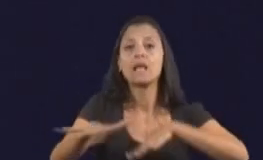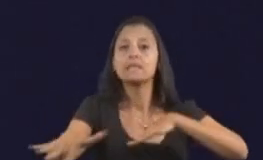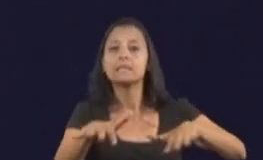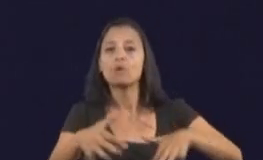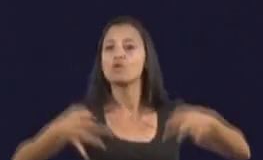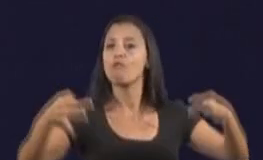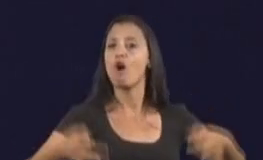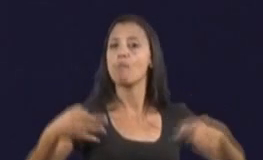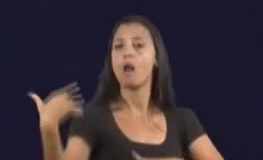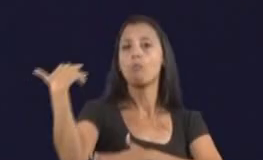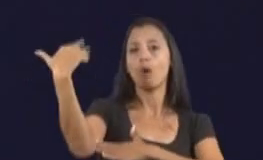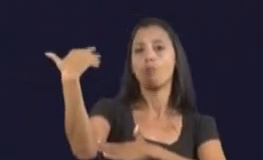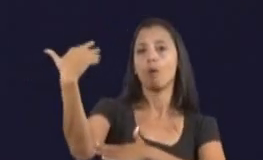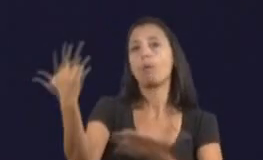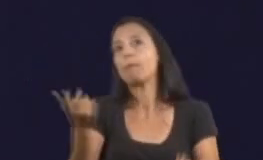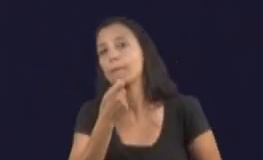se quiere, de